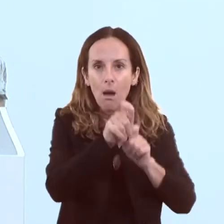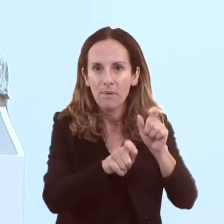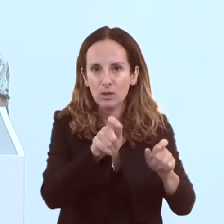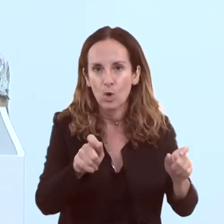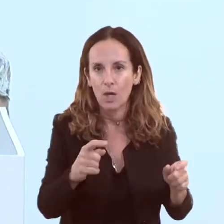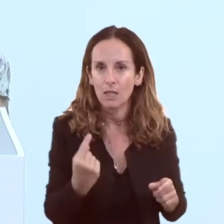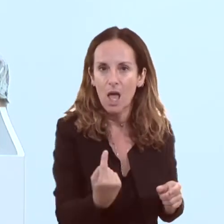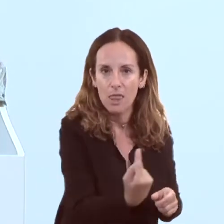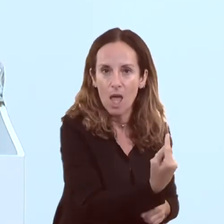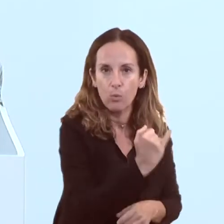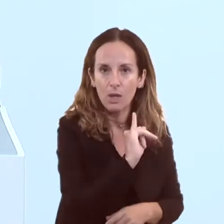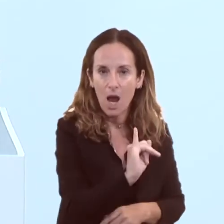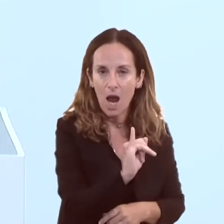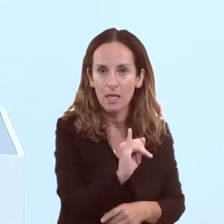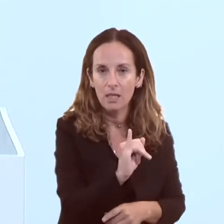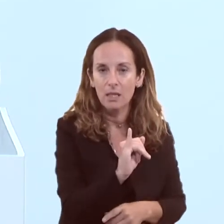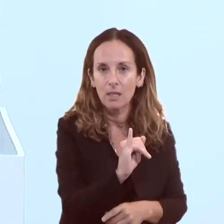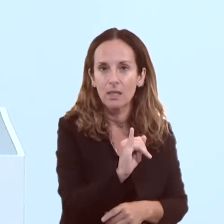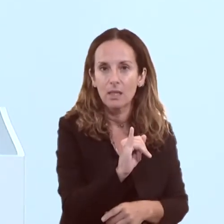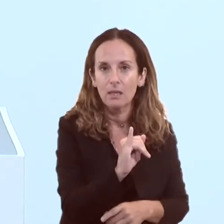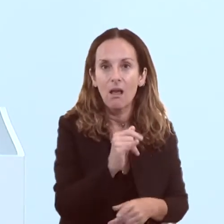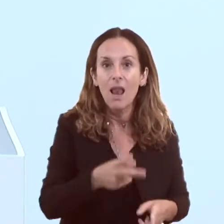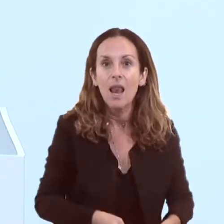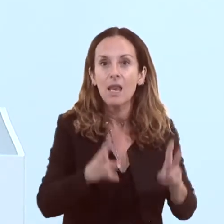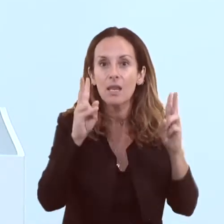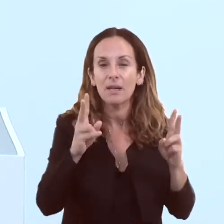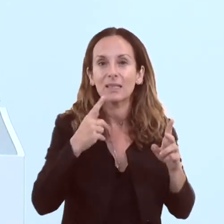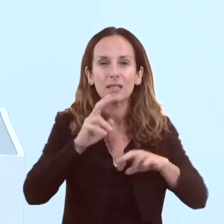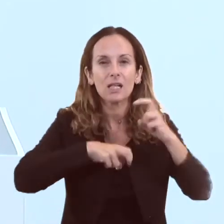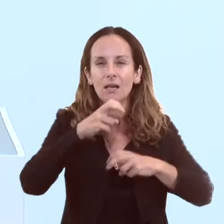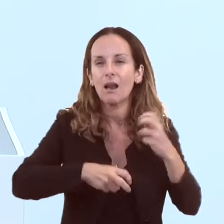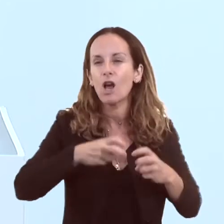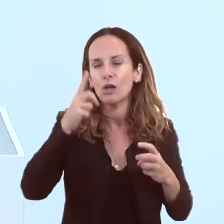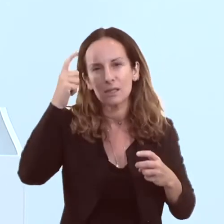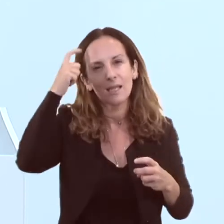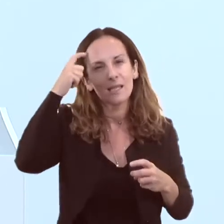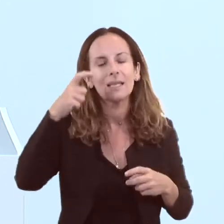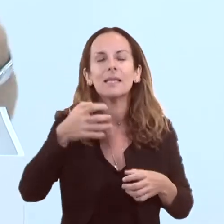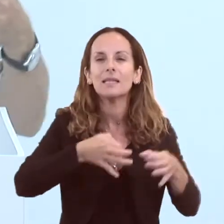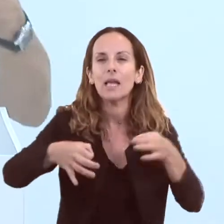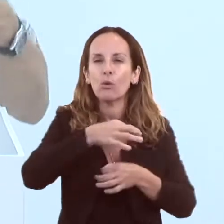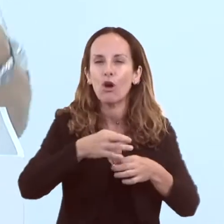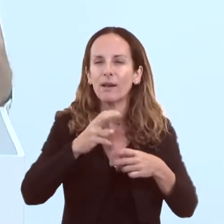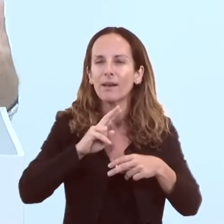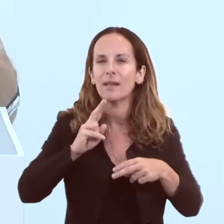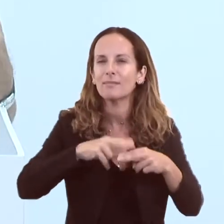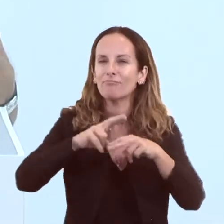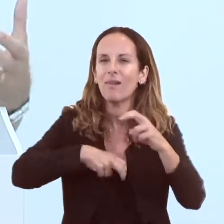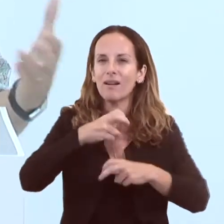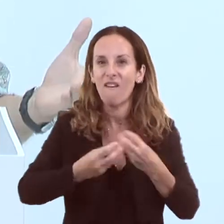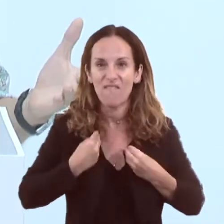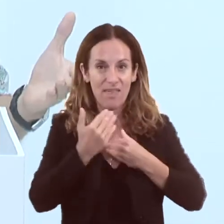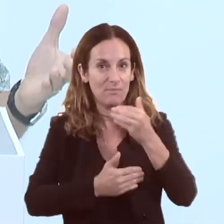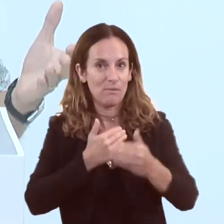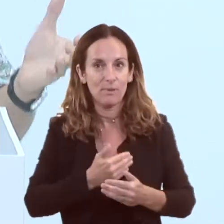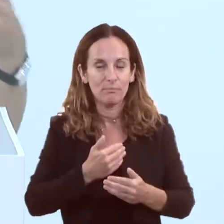en poder regenerar sus conexiones neuronales para seguir aprendiendo acerca de la vida mientras haya aliento mientras